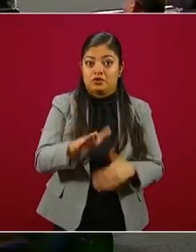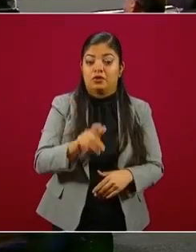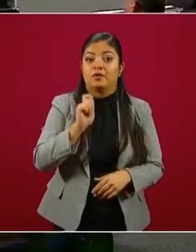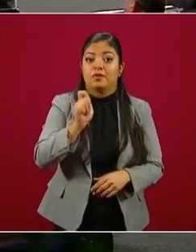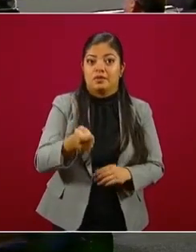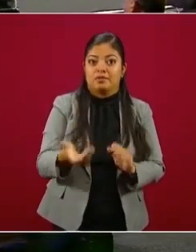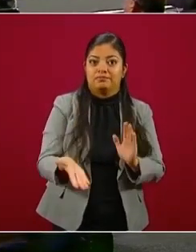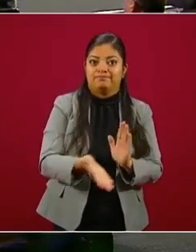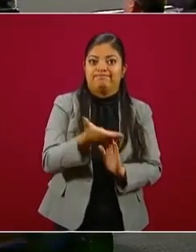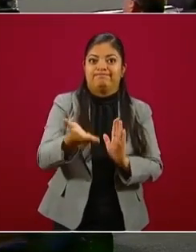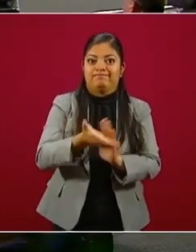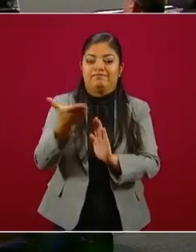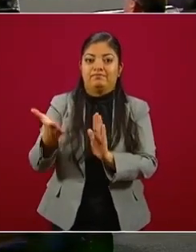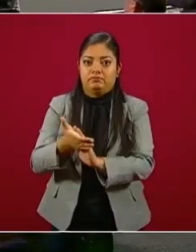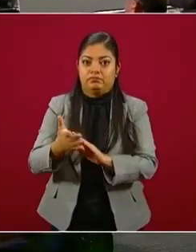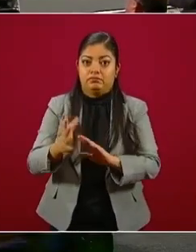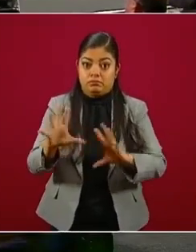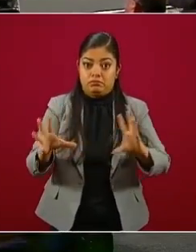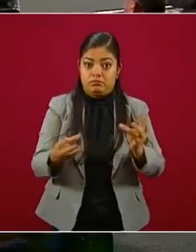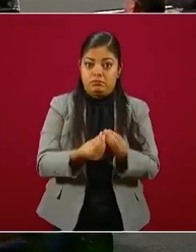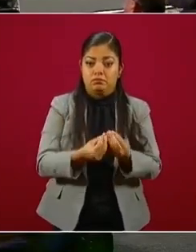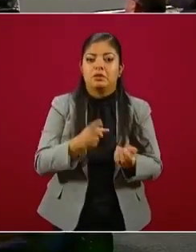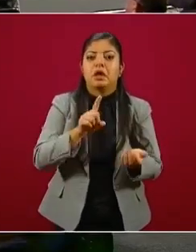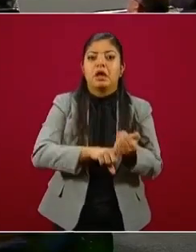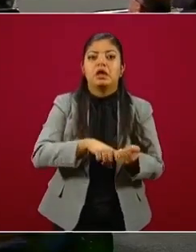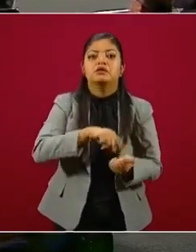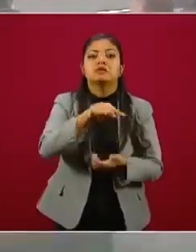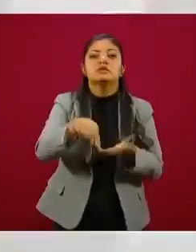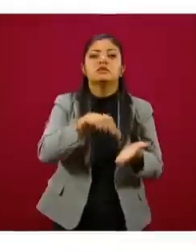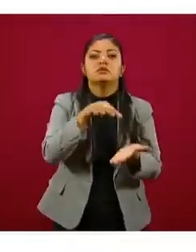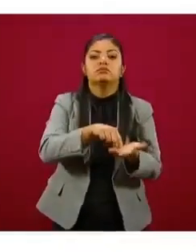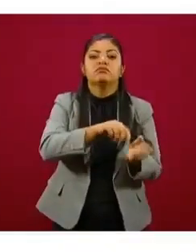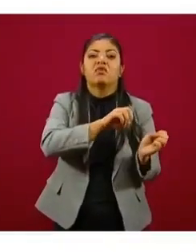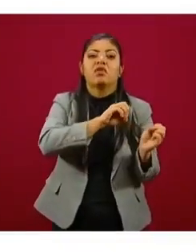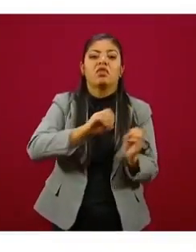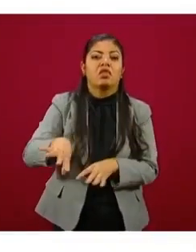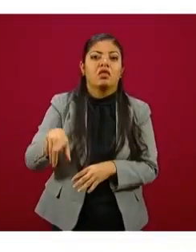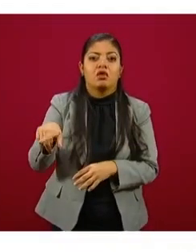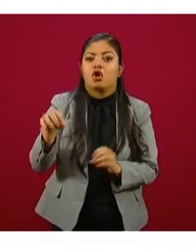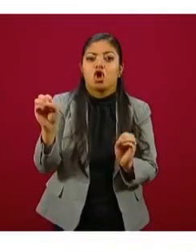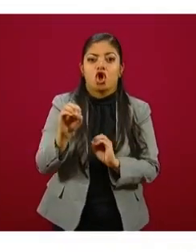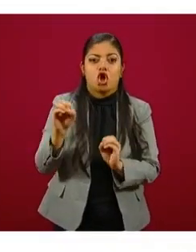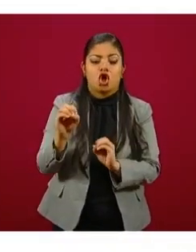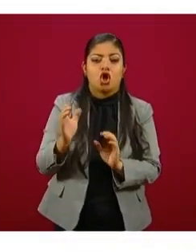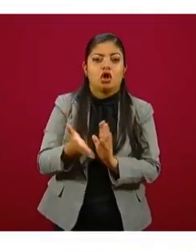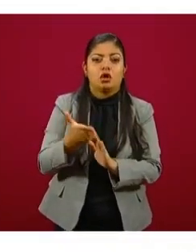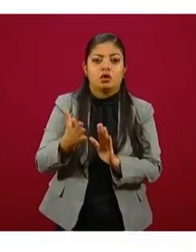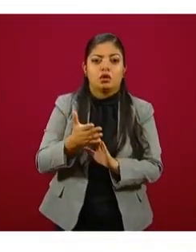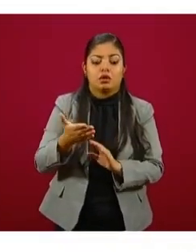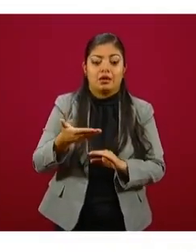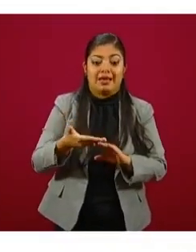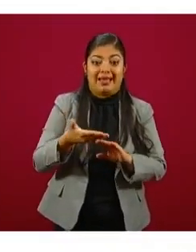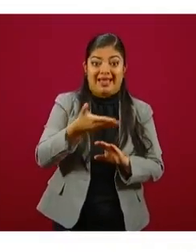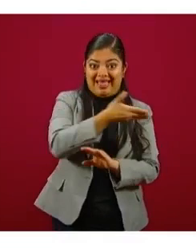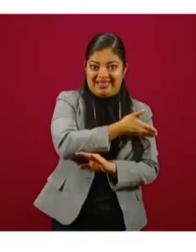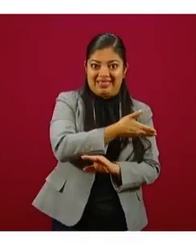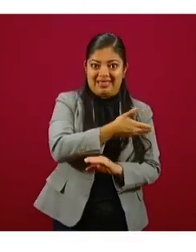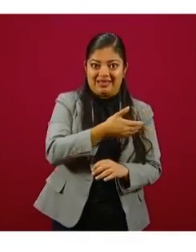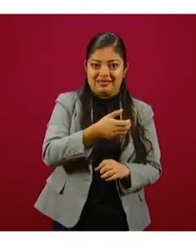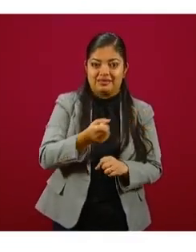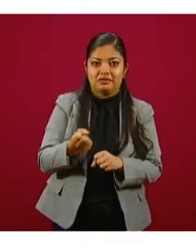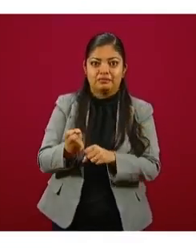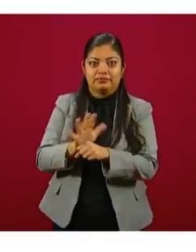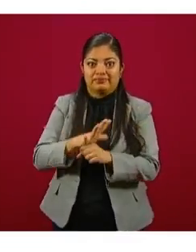también considerando el total de obras abandonadas que se recogieron, que se tenían en el censo antes de que llegara